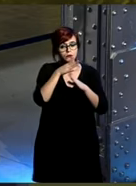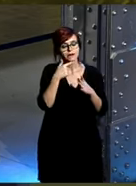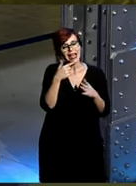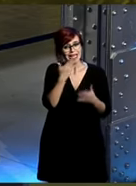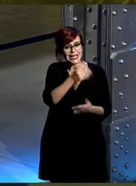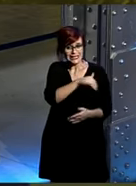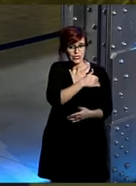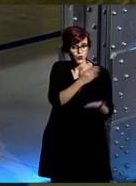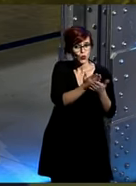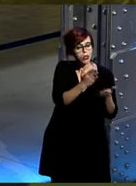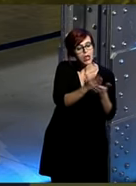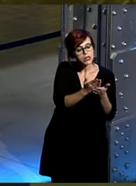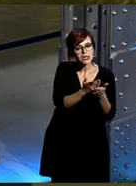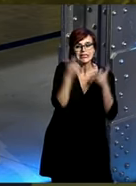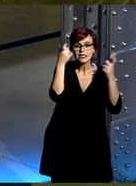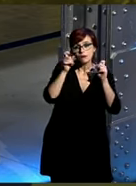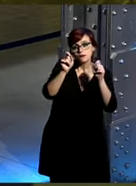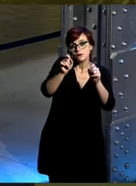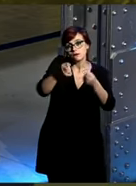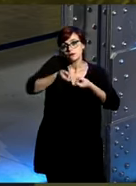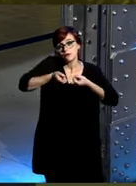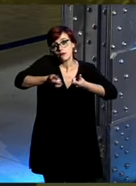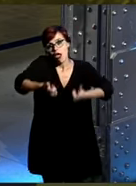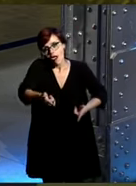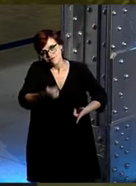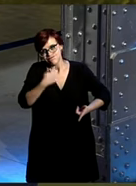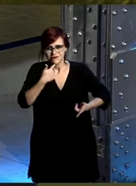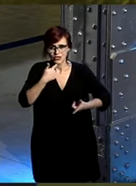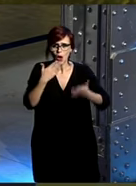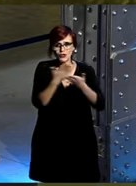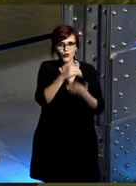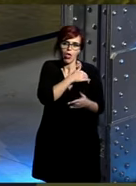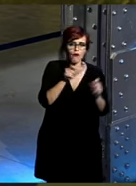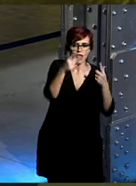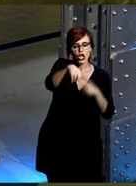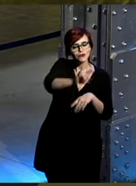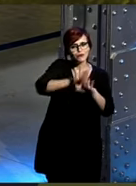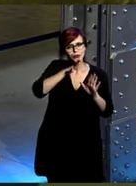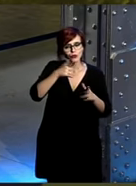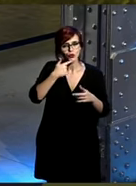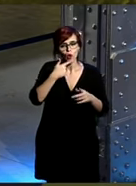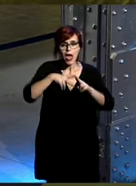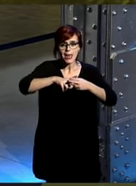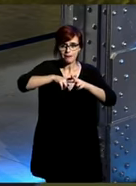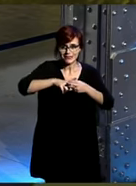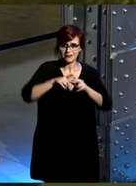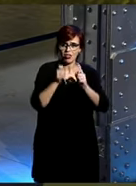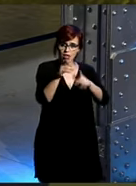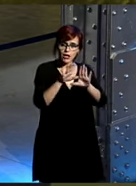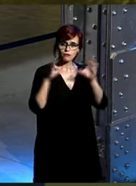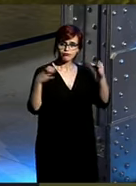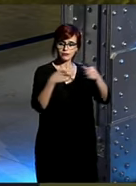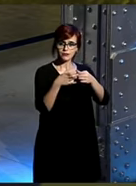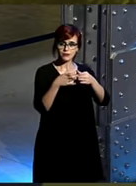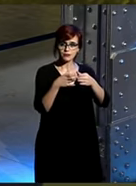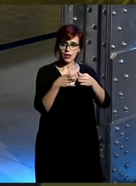son estudiantes, de esas herramientas. Y esas herramientas para nosotros pasan por la idea de equipo. Nos llamamos a Team